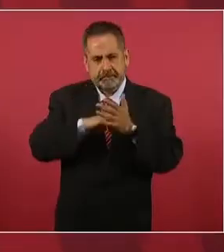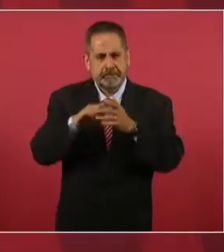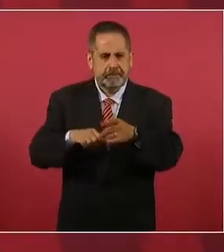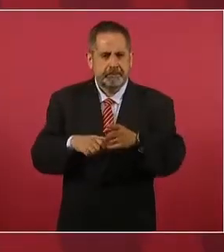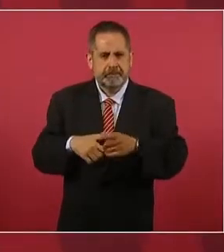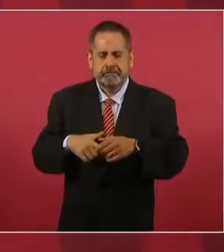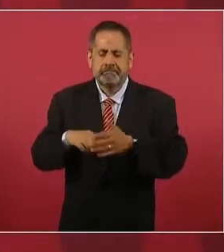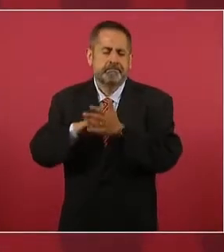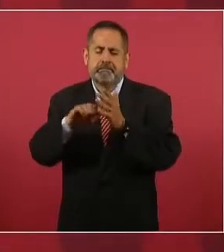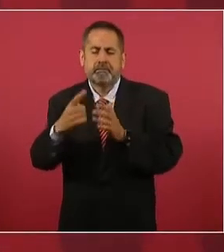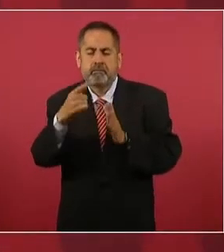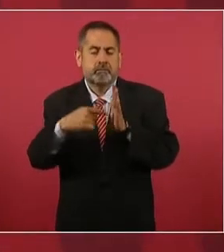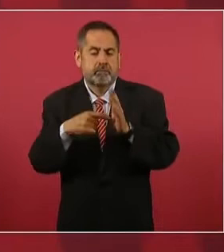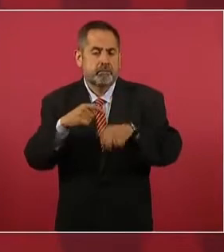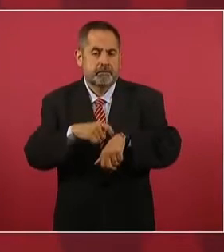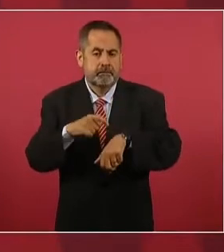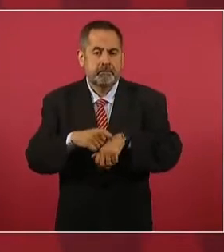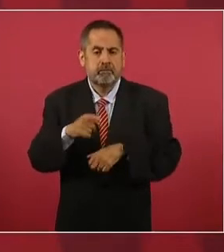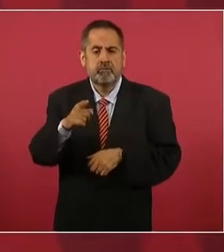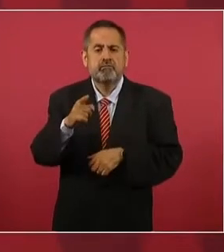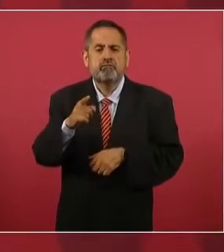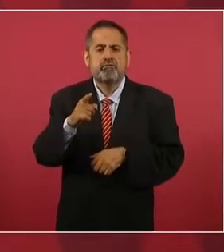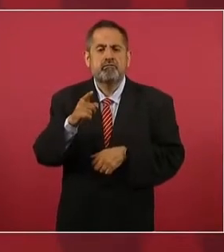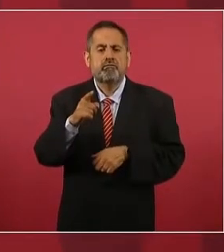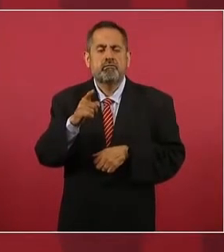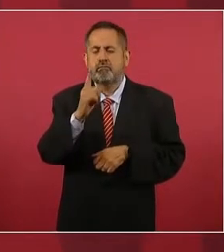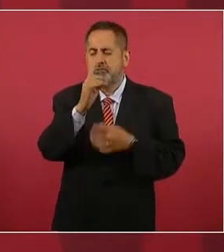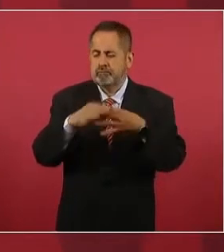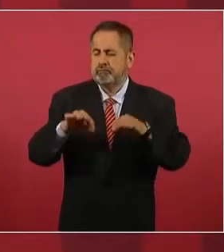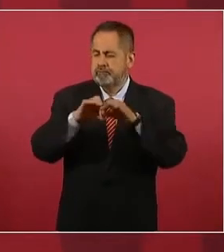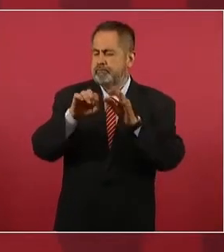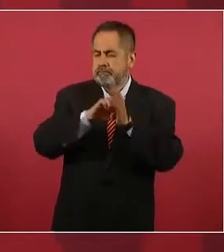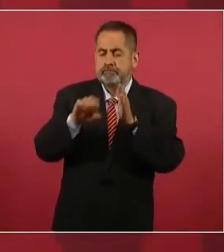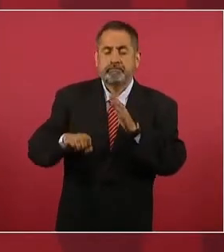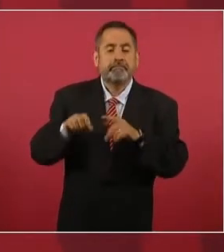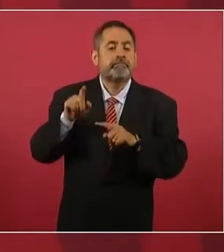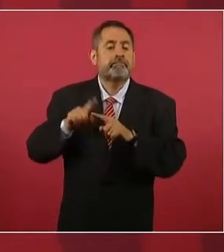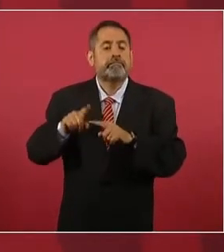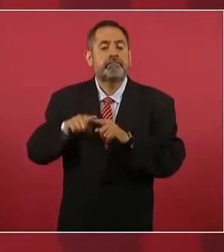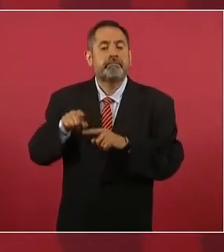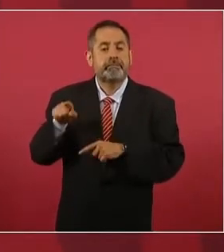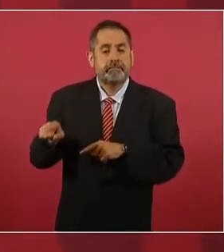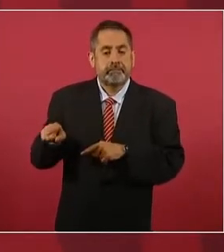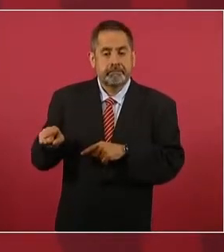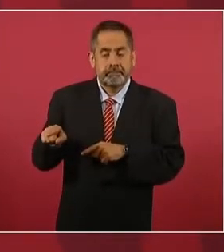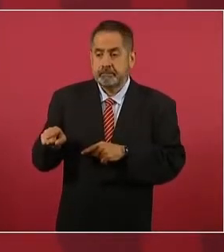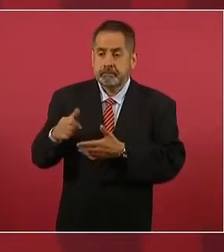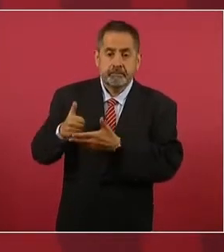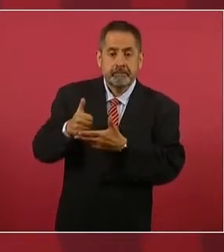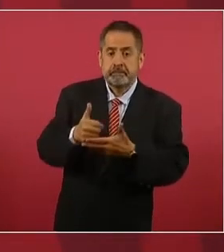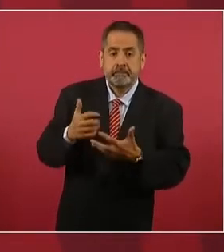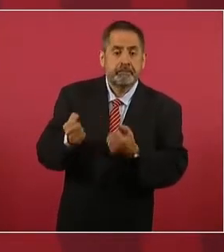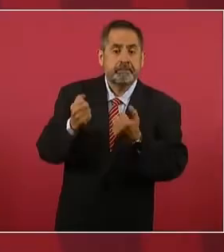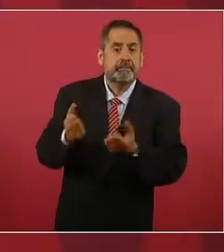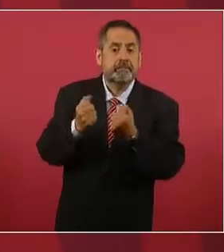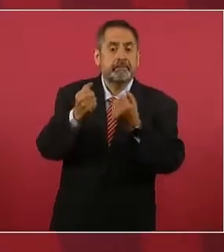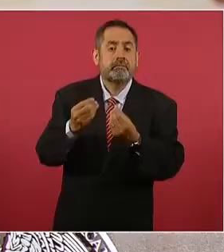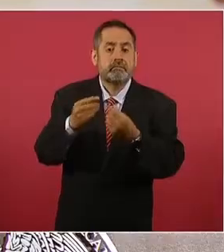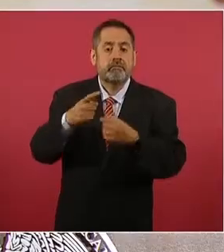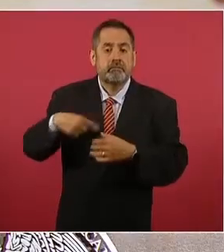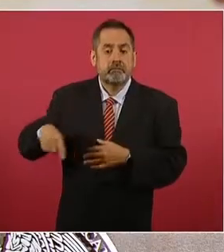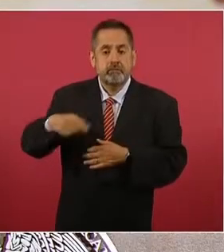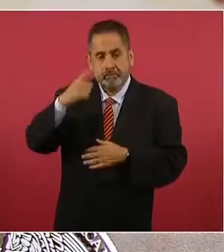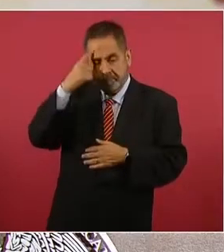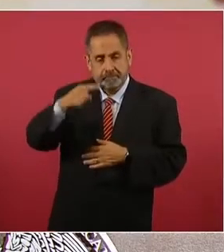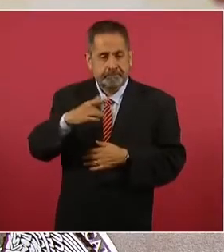tiempo para más, uno muy importante fue el que salvó muchas vidas de la